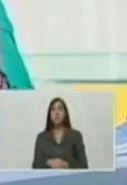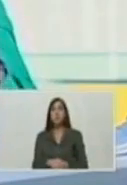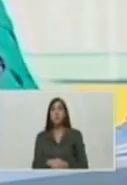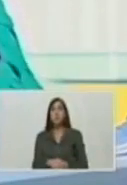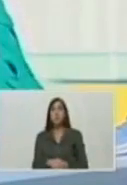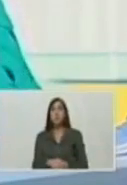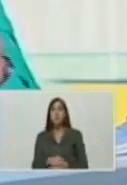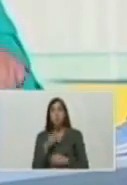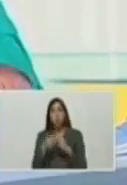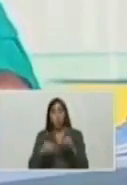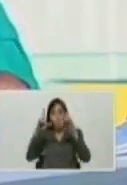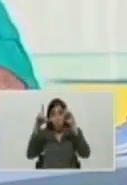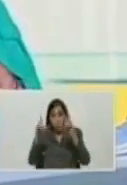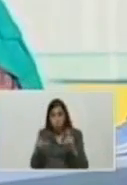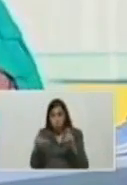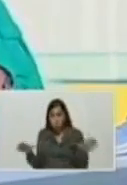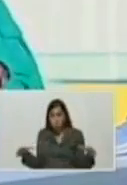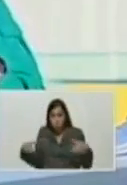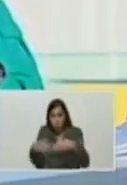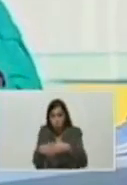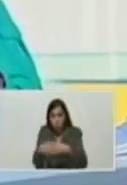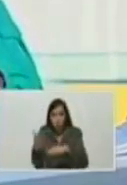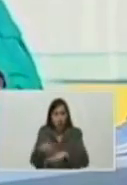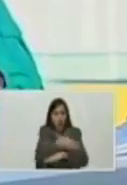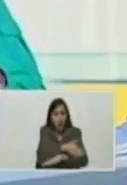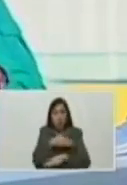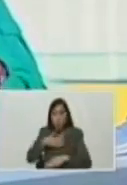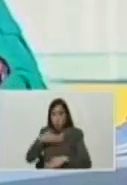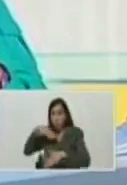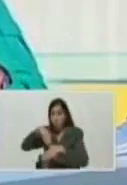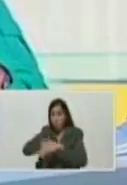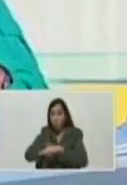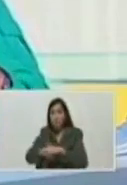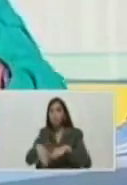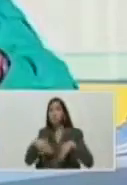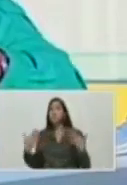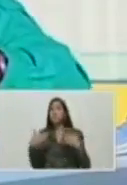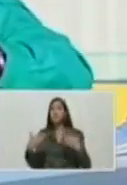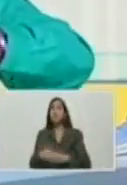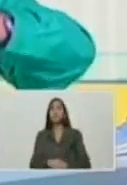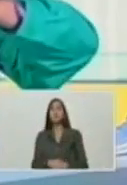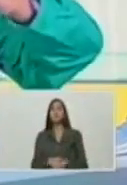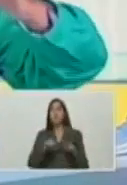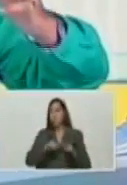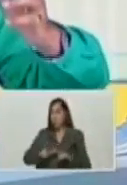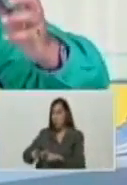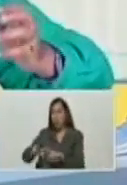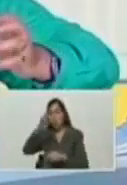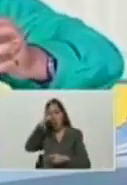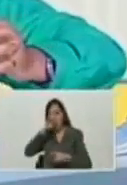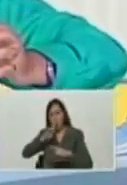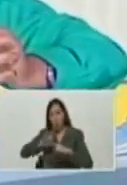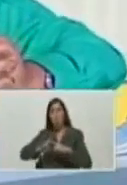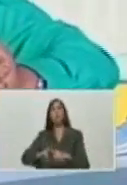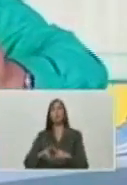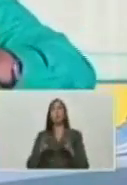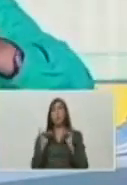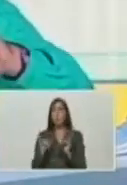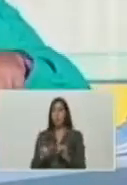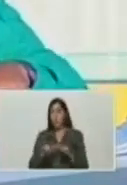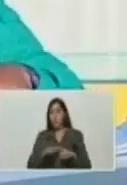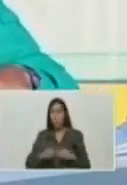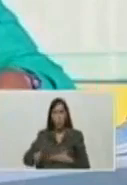Con la foto que nos tomamos, la voy a colocar en los lugares de honor, en el propio